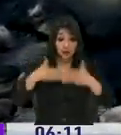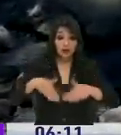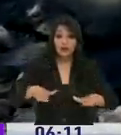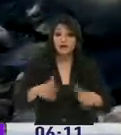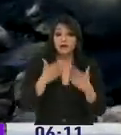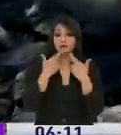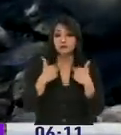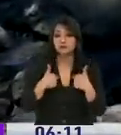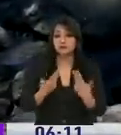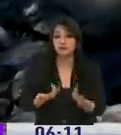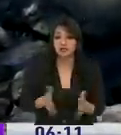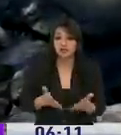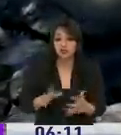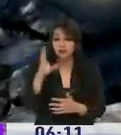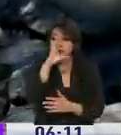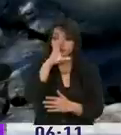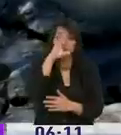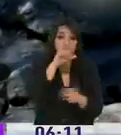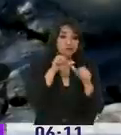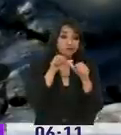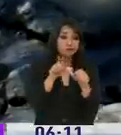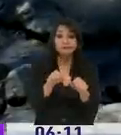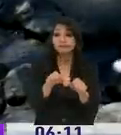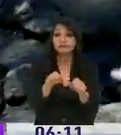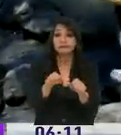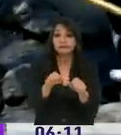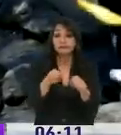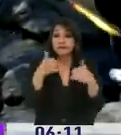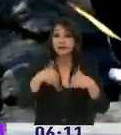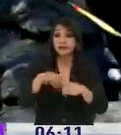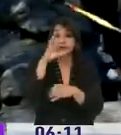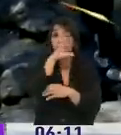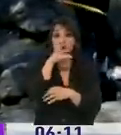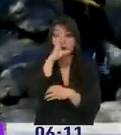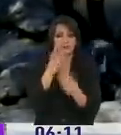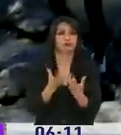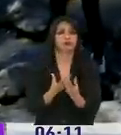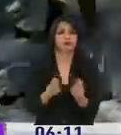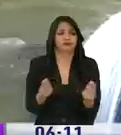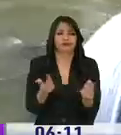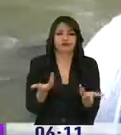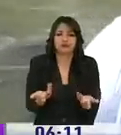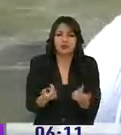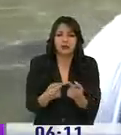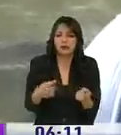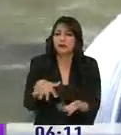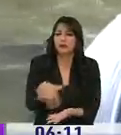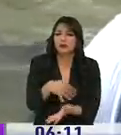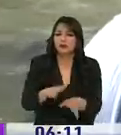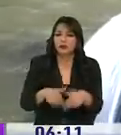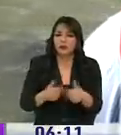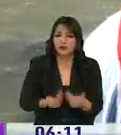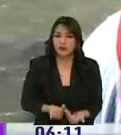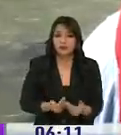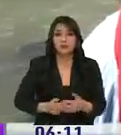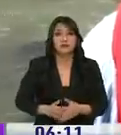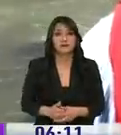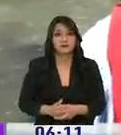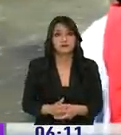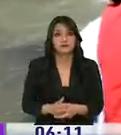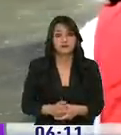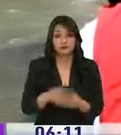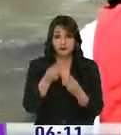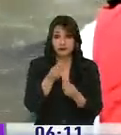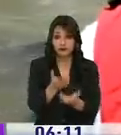pudo encontrar y el hecho sigue en el limbo, envuelto en un manto de misterio. Vamos a poner en